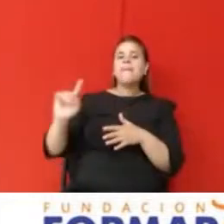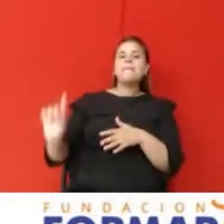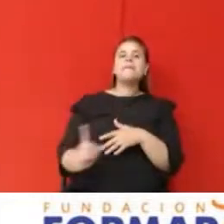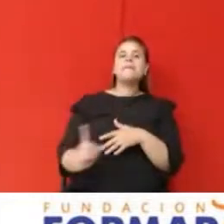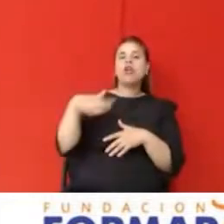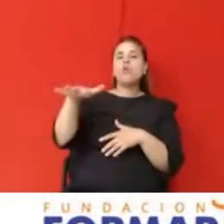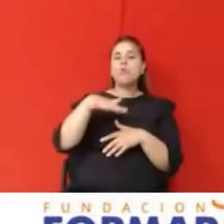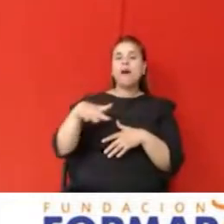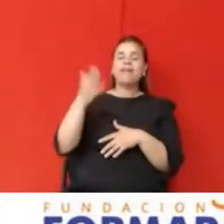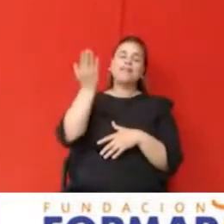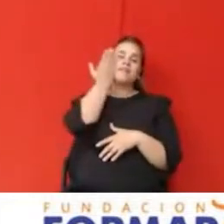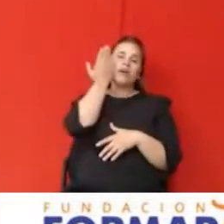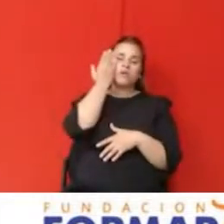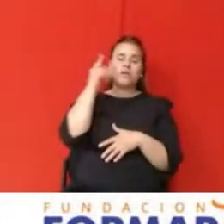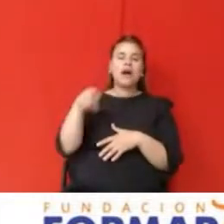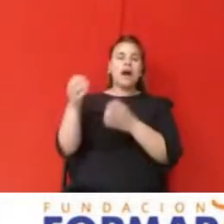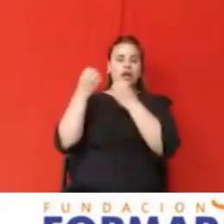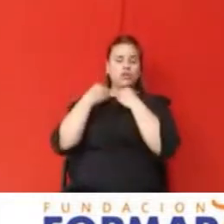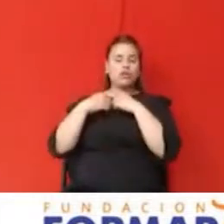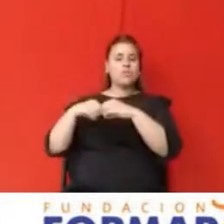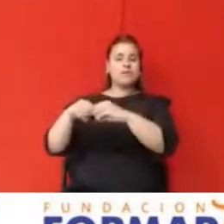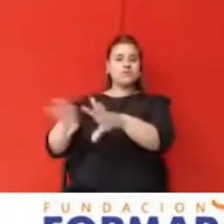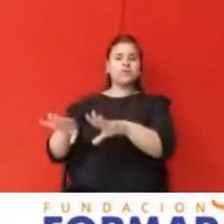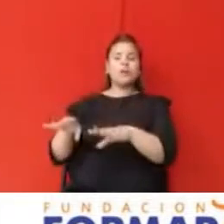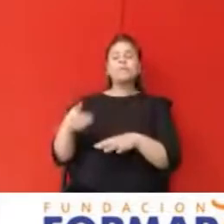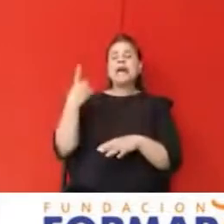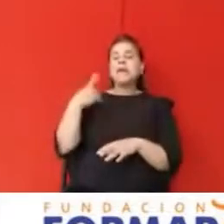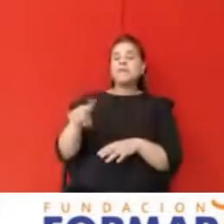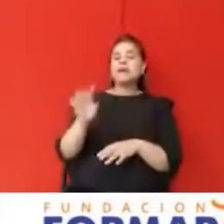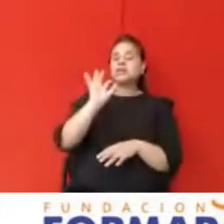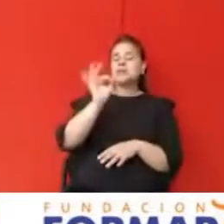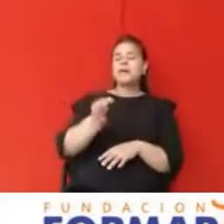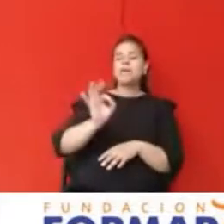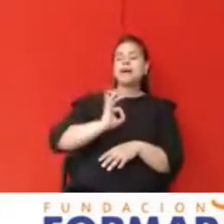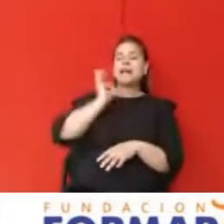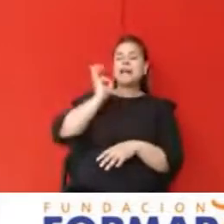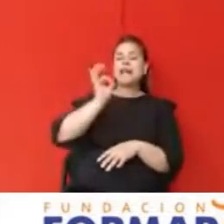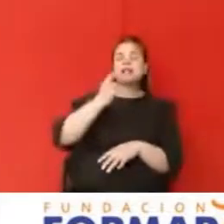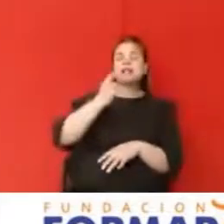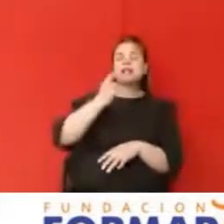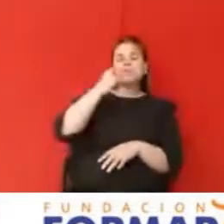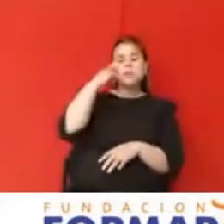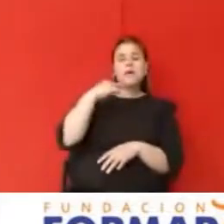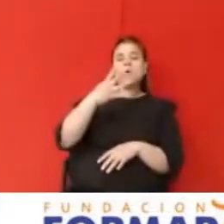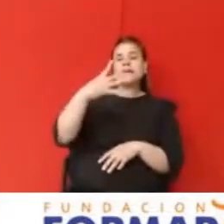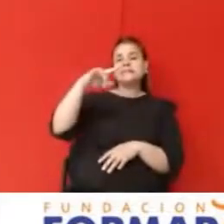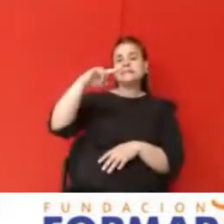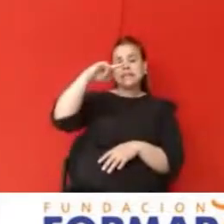Montefiore de Nueva York, pero en el año 1947, ya en el año 50 estuvo en